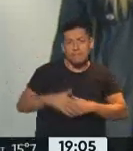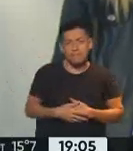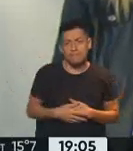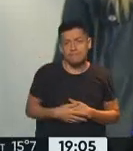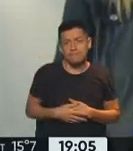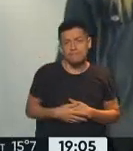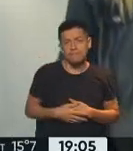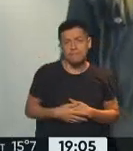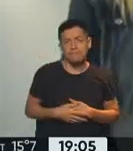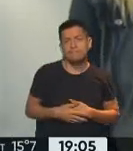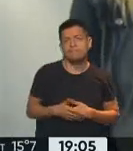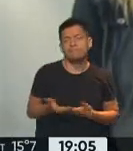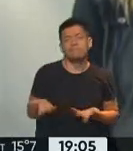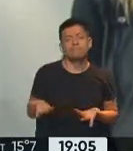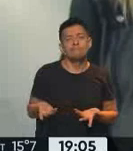Que en el océano